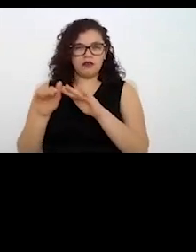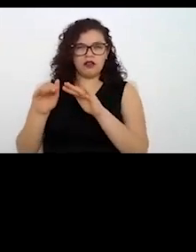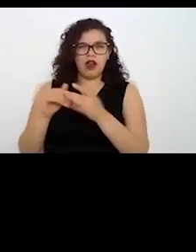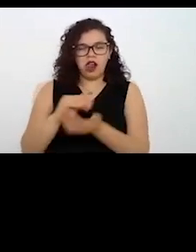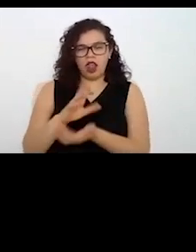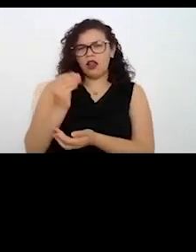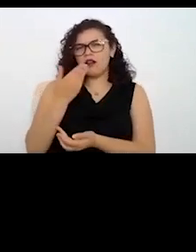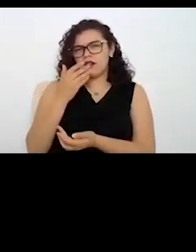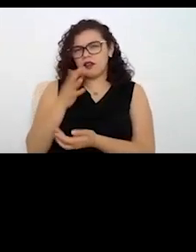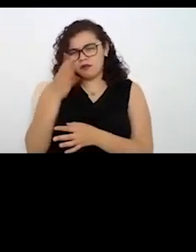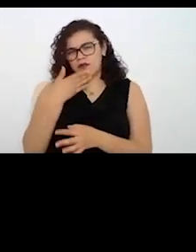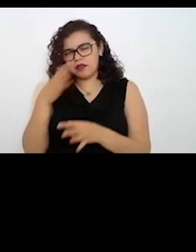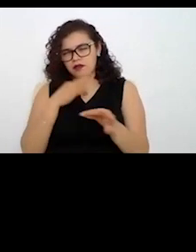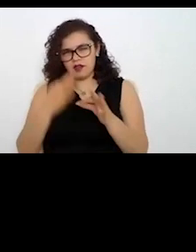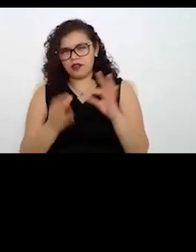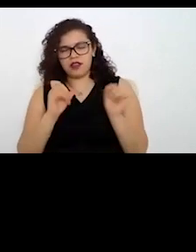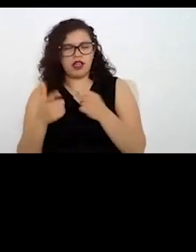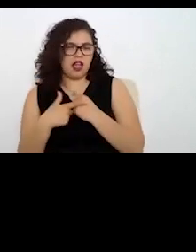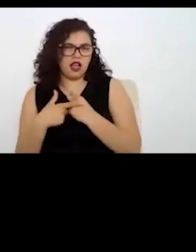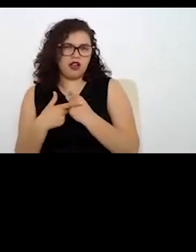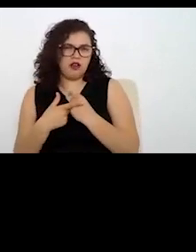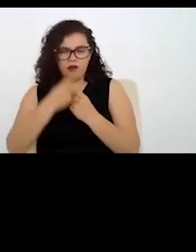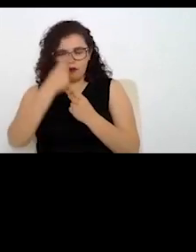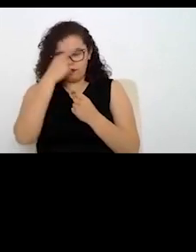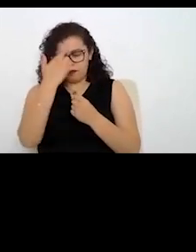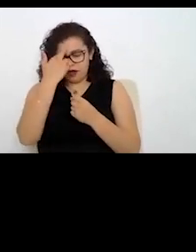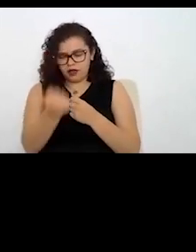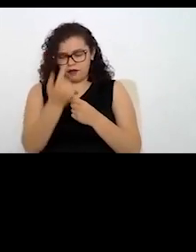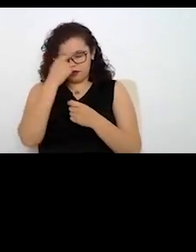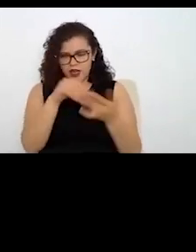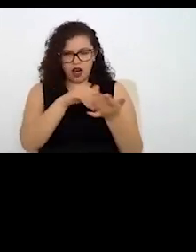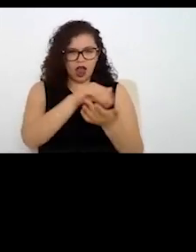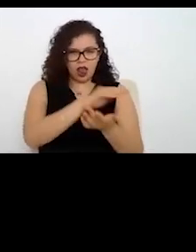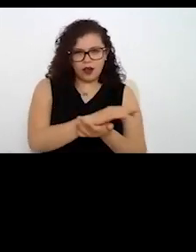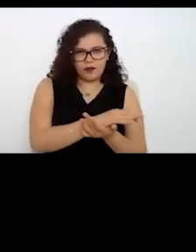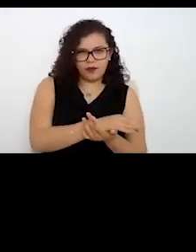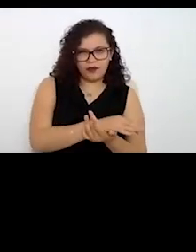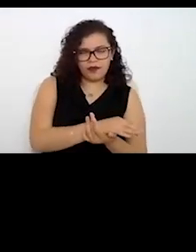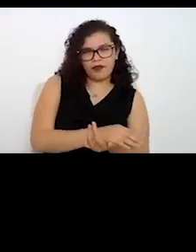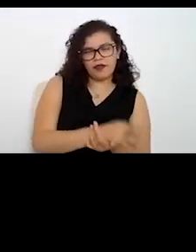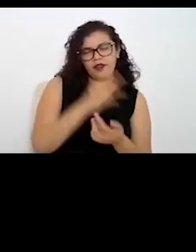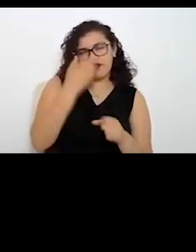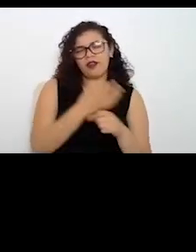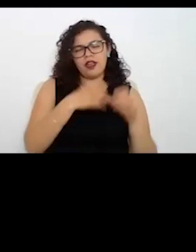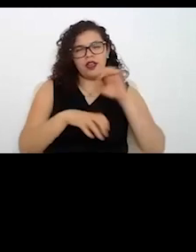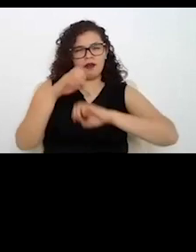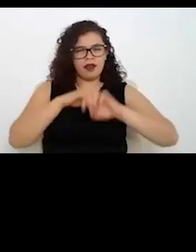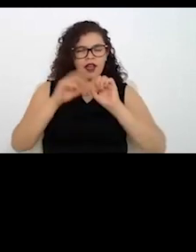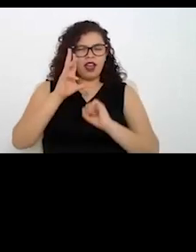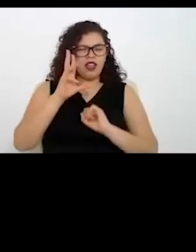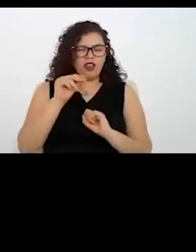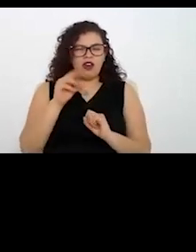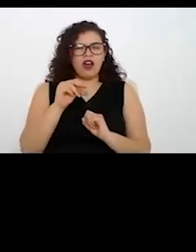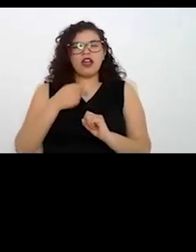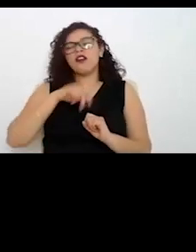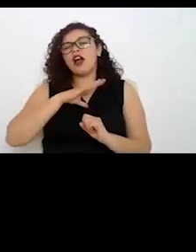perfecto, porque no computa una razón para desvincularlo sin responsabilidad para la empresa. Y si nos encontramos